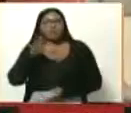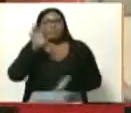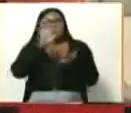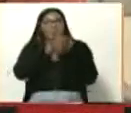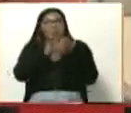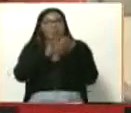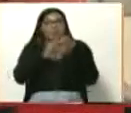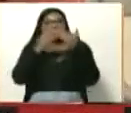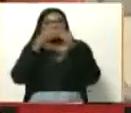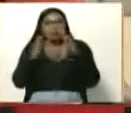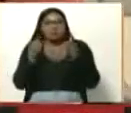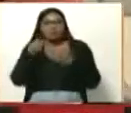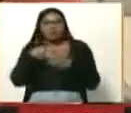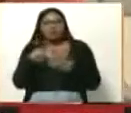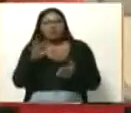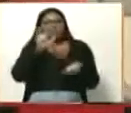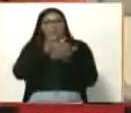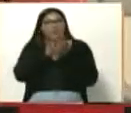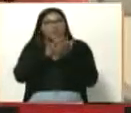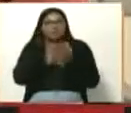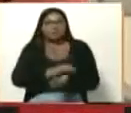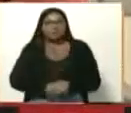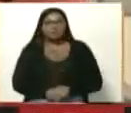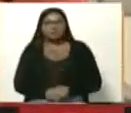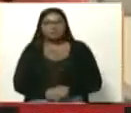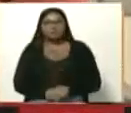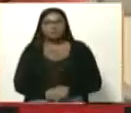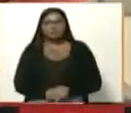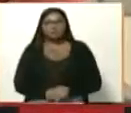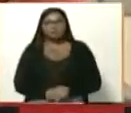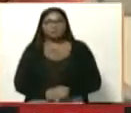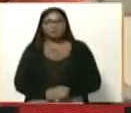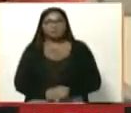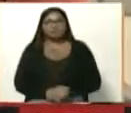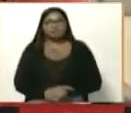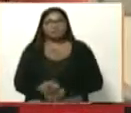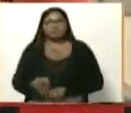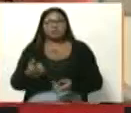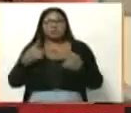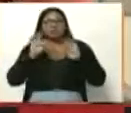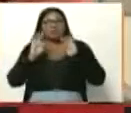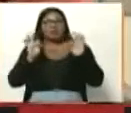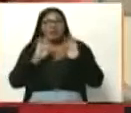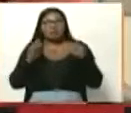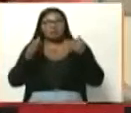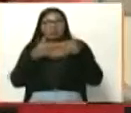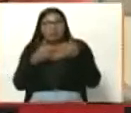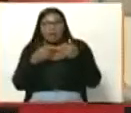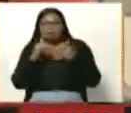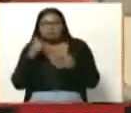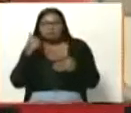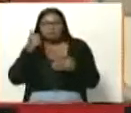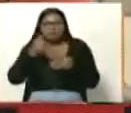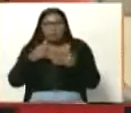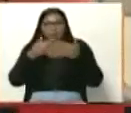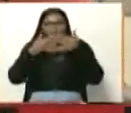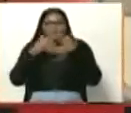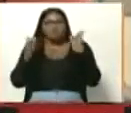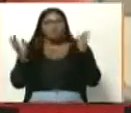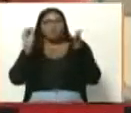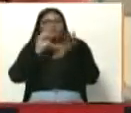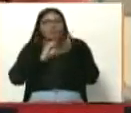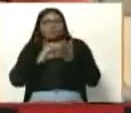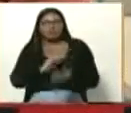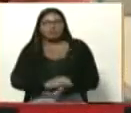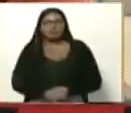Margarita, del estado Nueva Esparta, y así otras, la del Teatro Teresa Carreño, que también estuvo cerrada un rato. Se reperturó esa